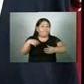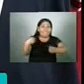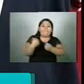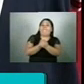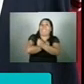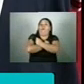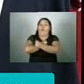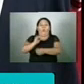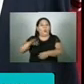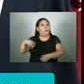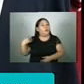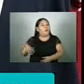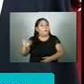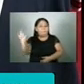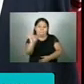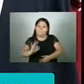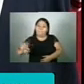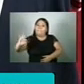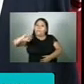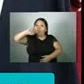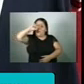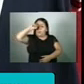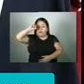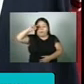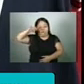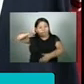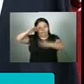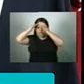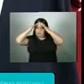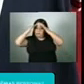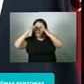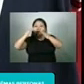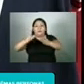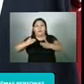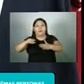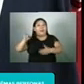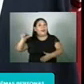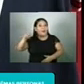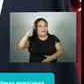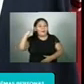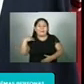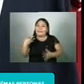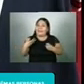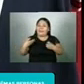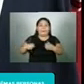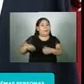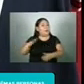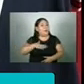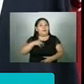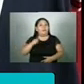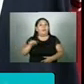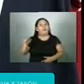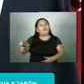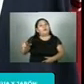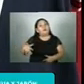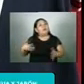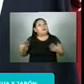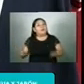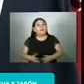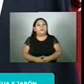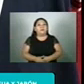profesional en lo que ella hacía. Era muy dedicada. Siempre quería más, porque siempre